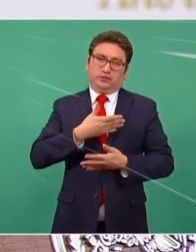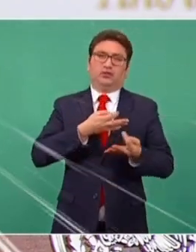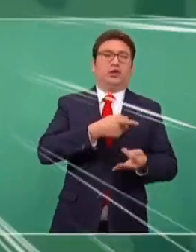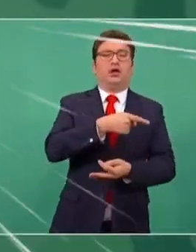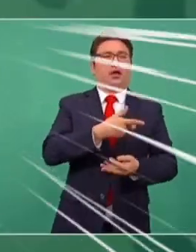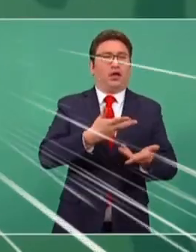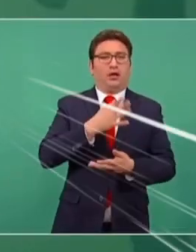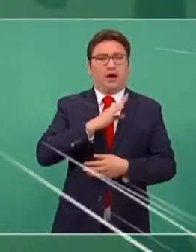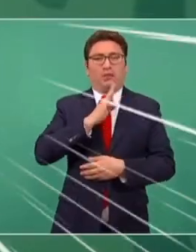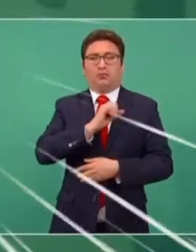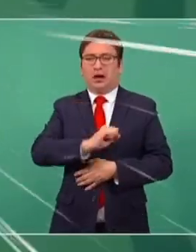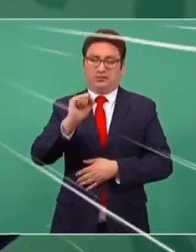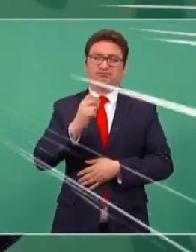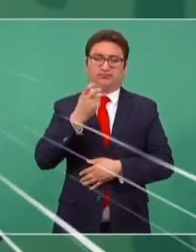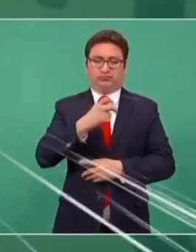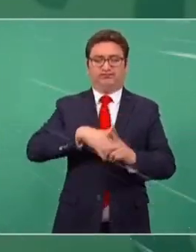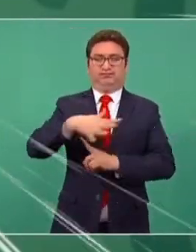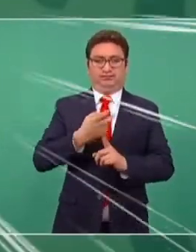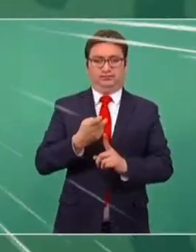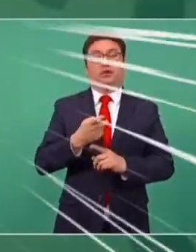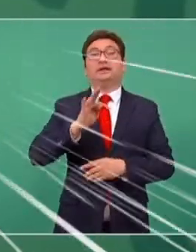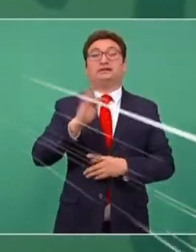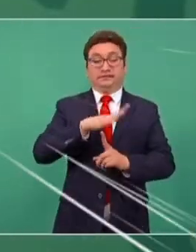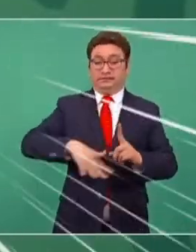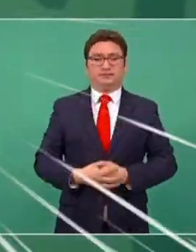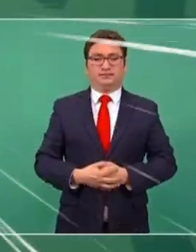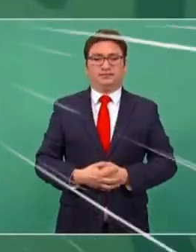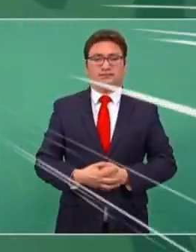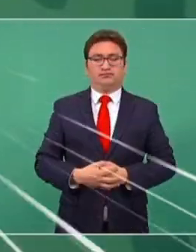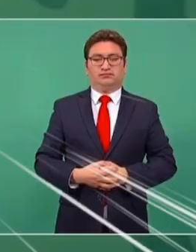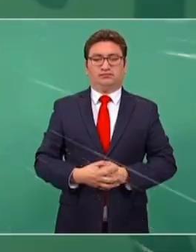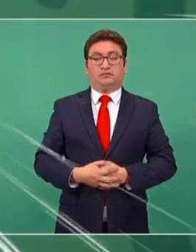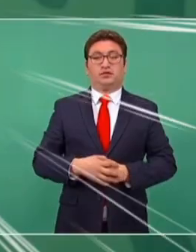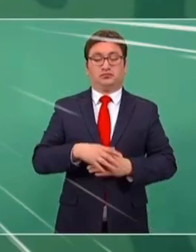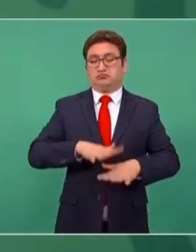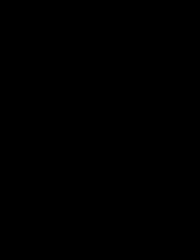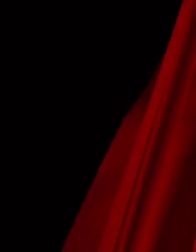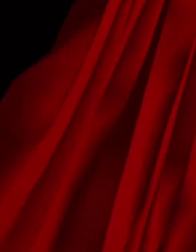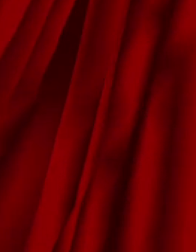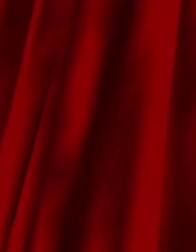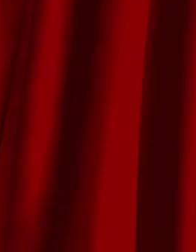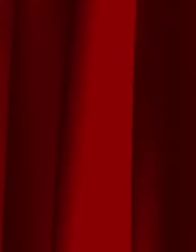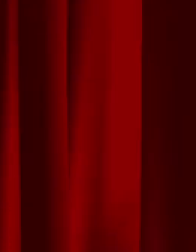camino de las conductas antisociales. Entonces, si cambian las circunstancias, mejoran las cosas.